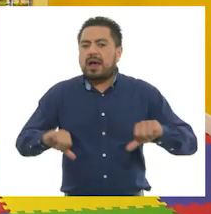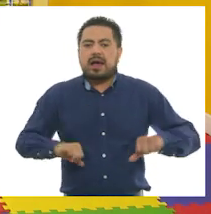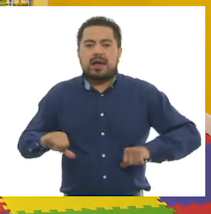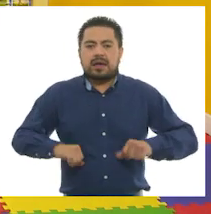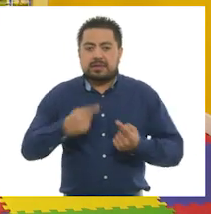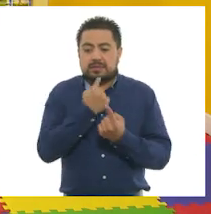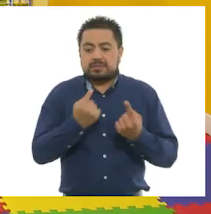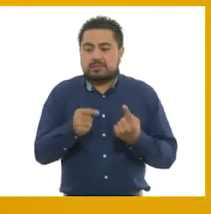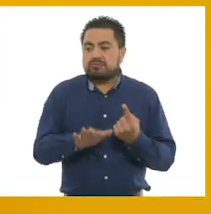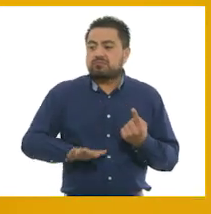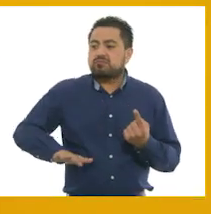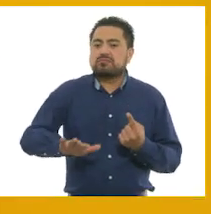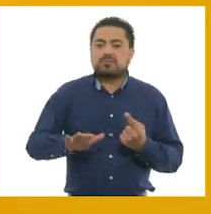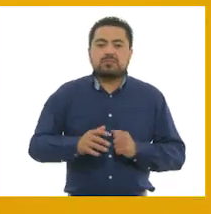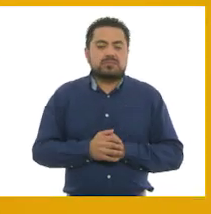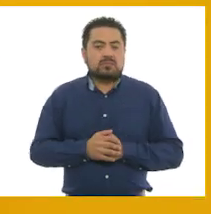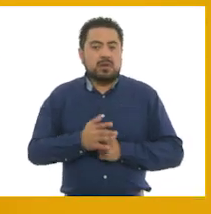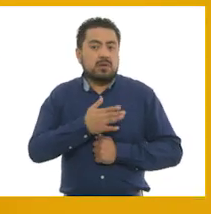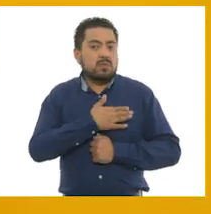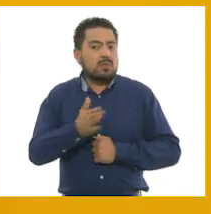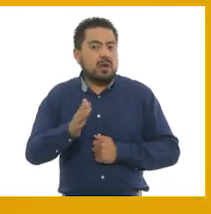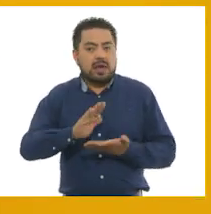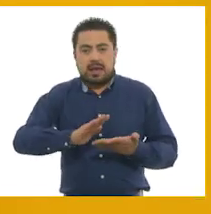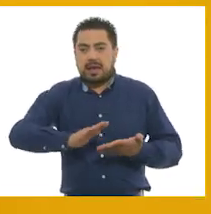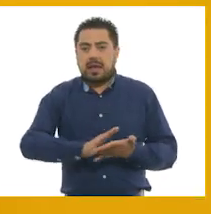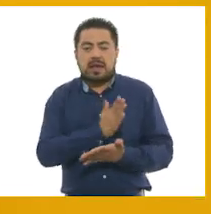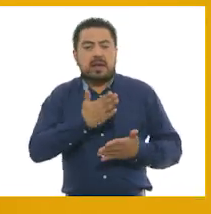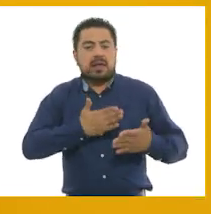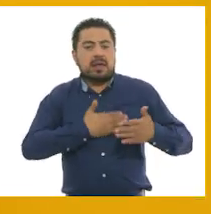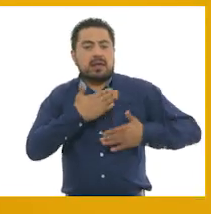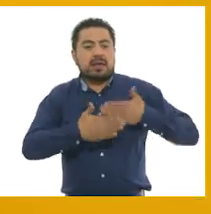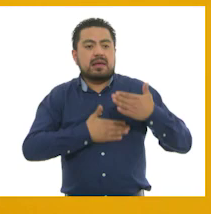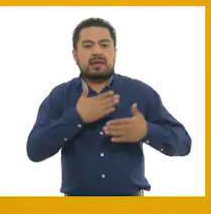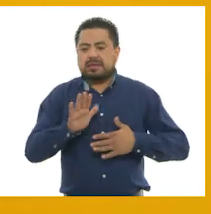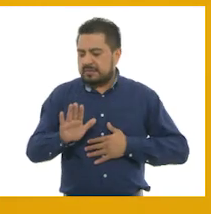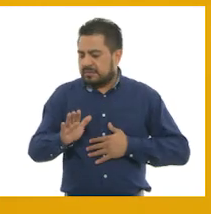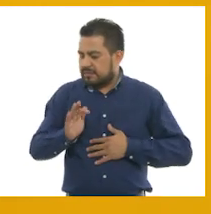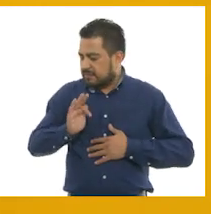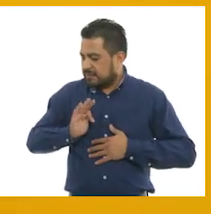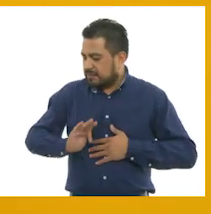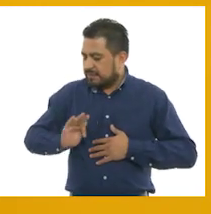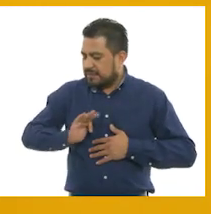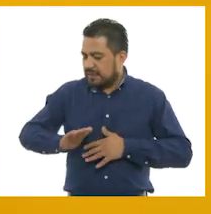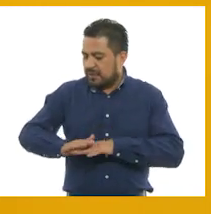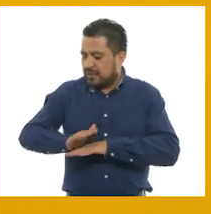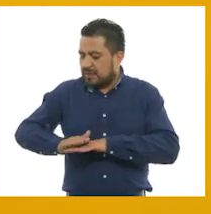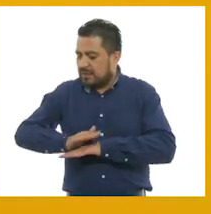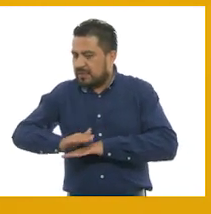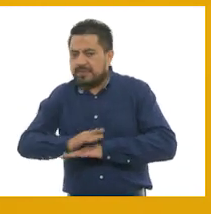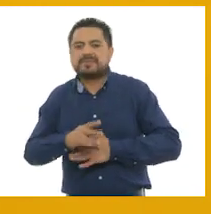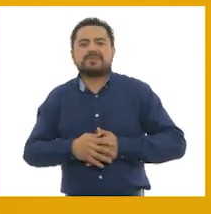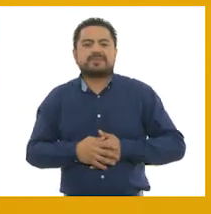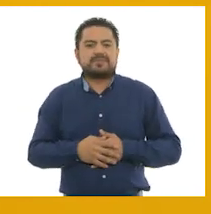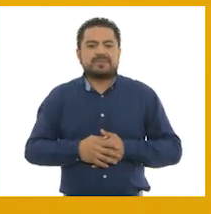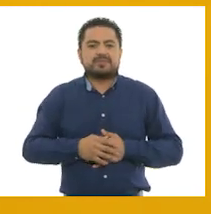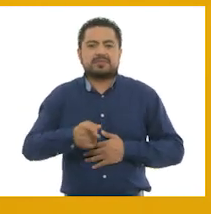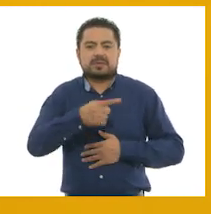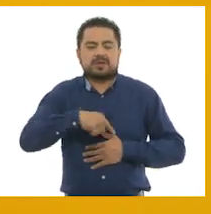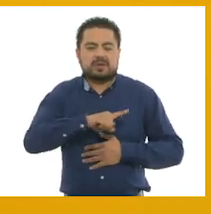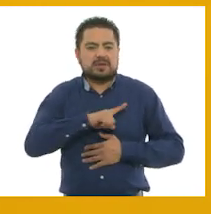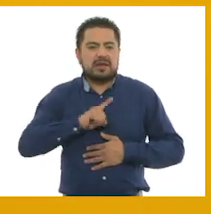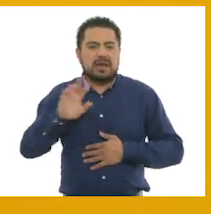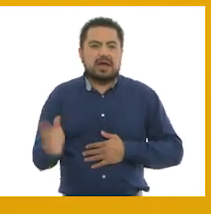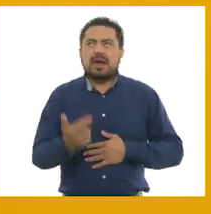de las niñas y los niños? Bueno, porque aparte de divertida... Ya. Eso. Nos hace